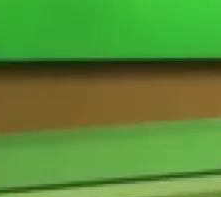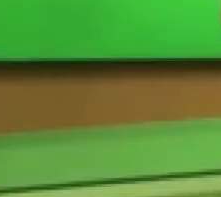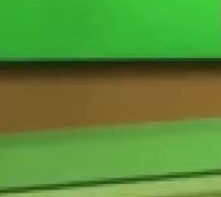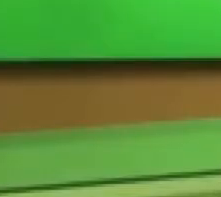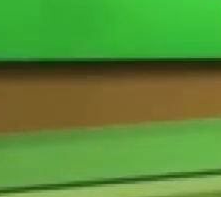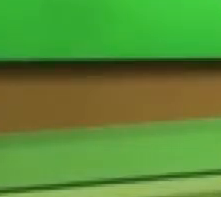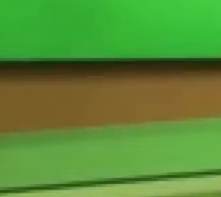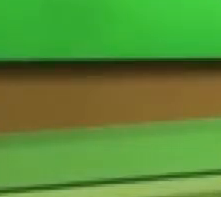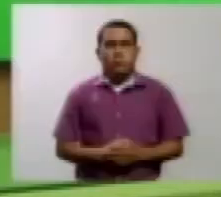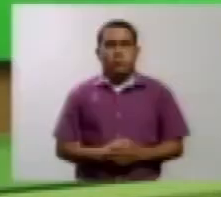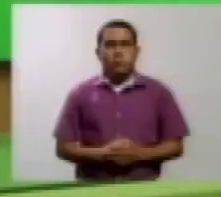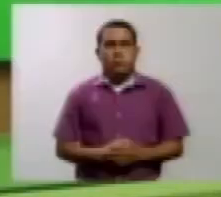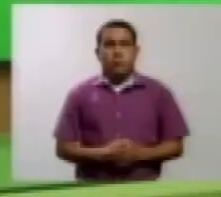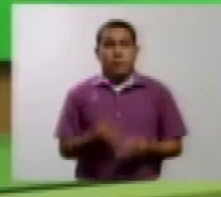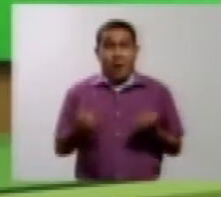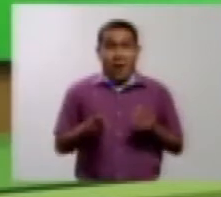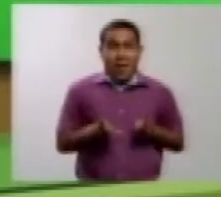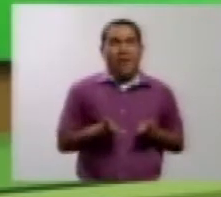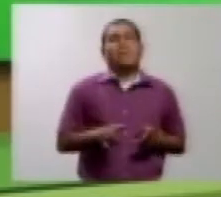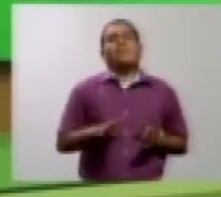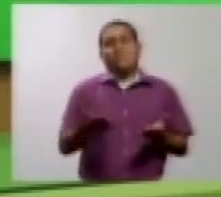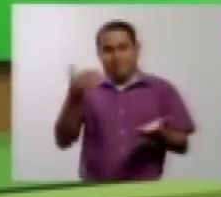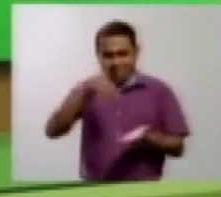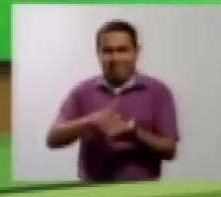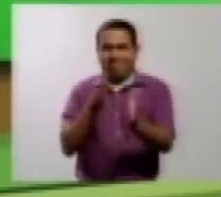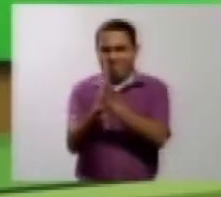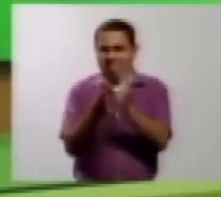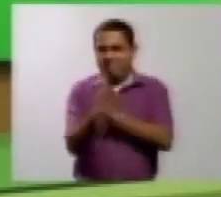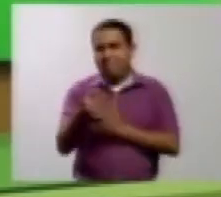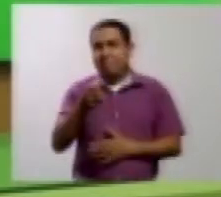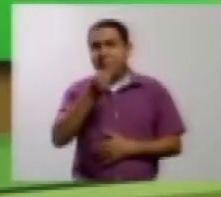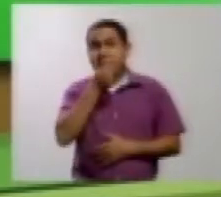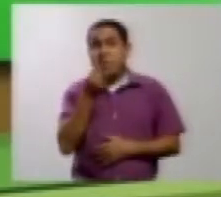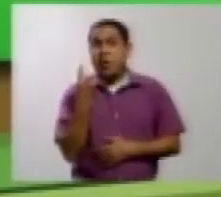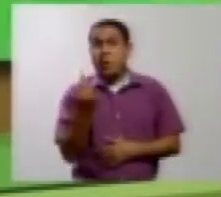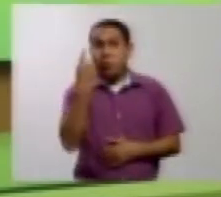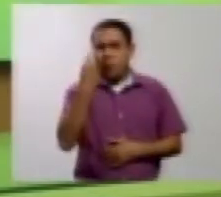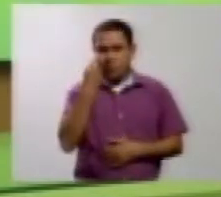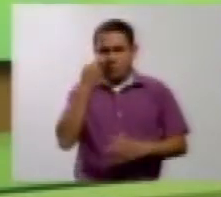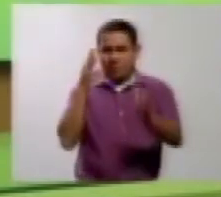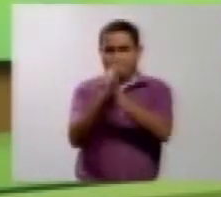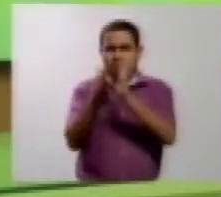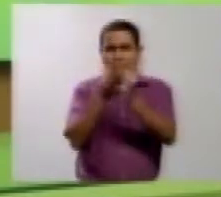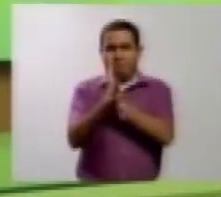Y después de esta pausa comercial, nada mejor que estar actualizados con la política, que aquí está nuestra bitácora política.